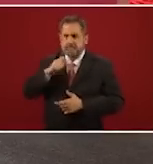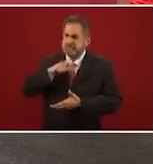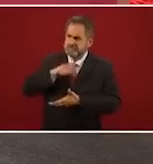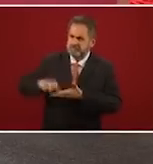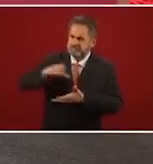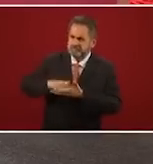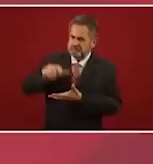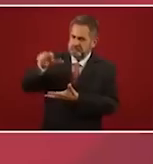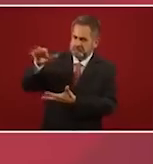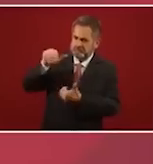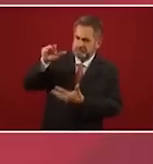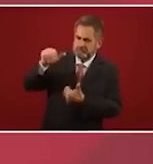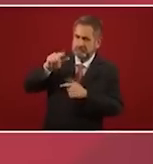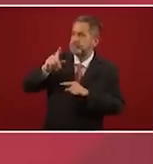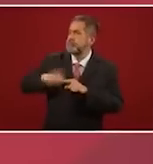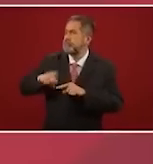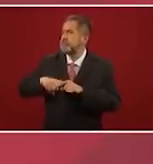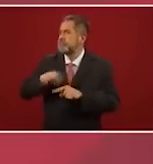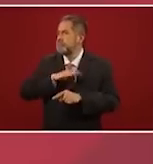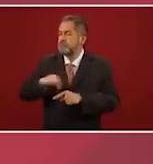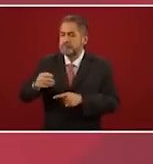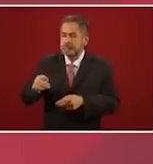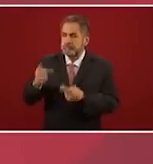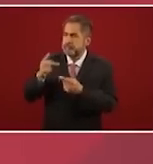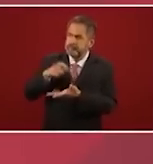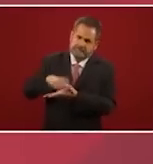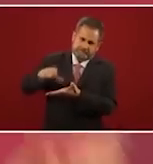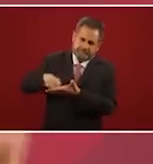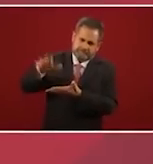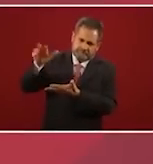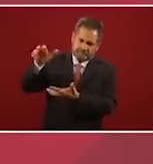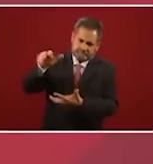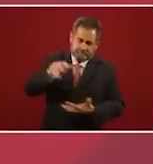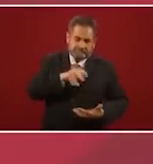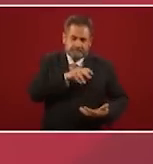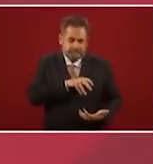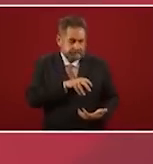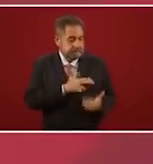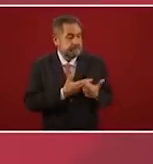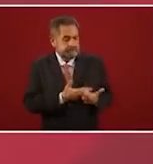y ubicamos quién nos podía vender los medicamentos en caso de escasez en México.